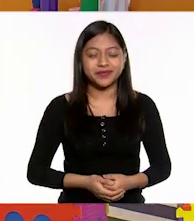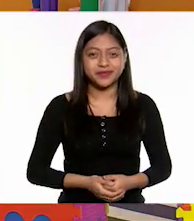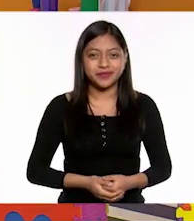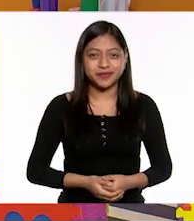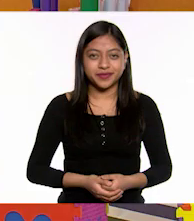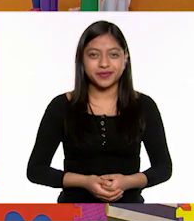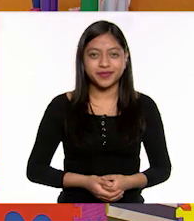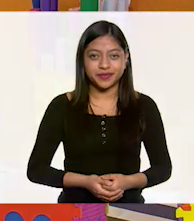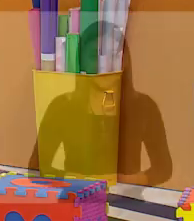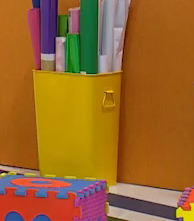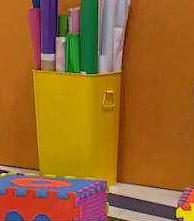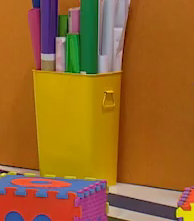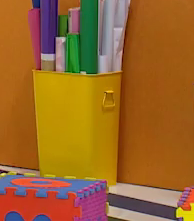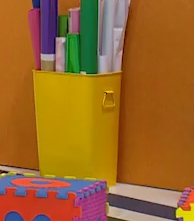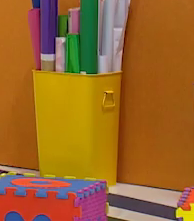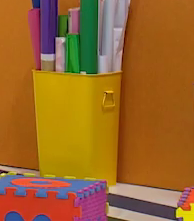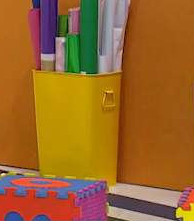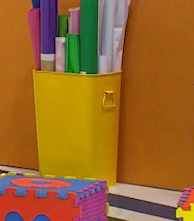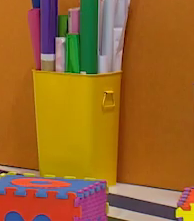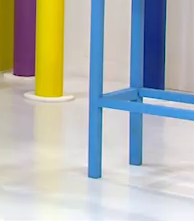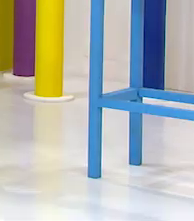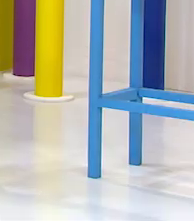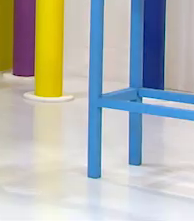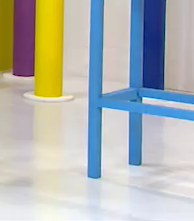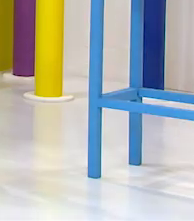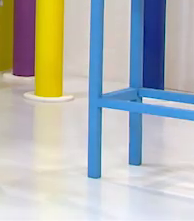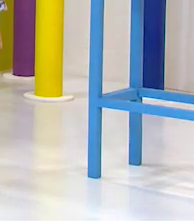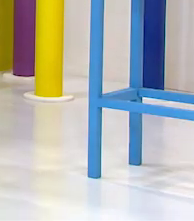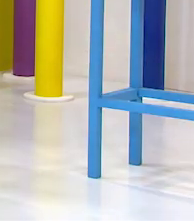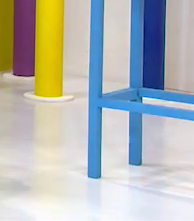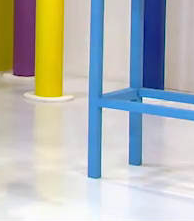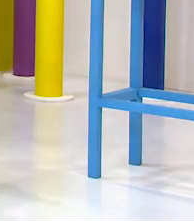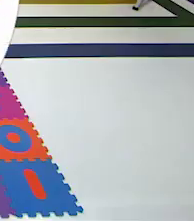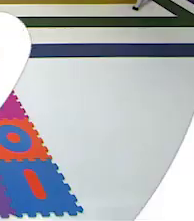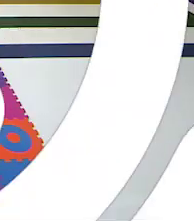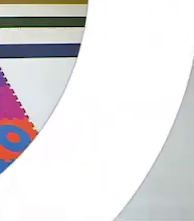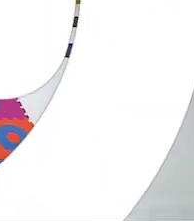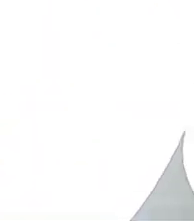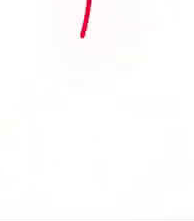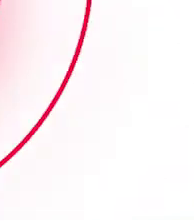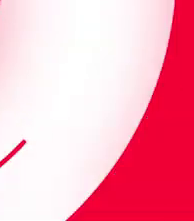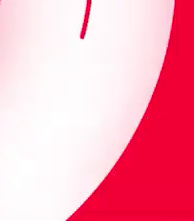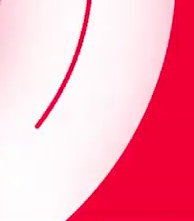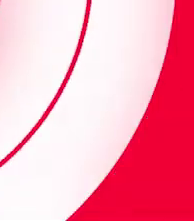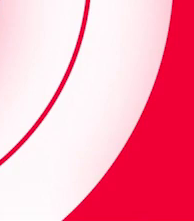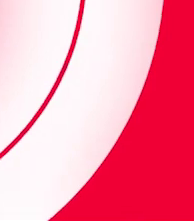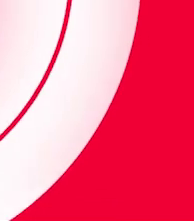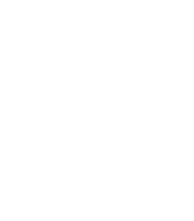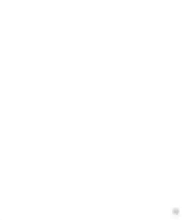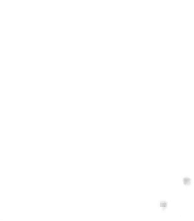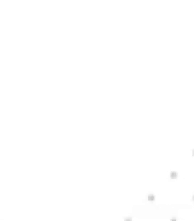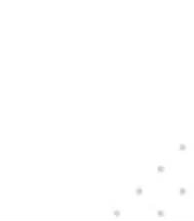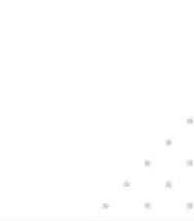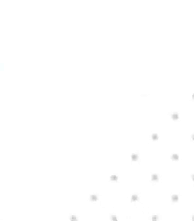estiramiento antes de comenzar muy importante también hasta pronto